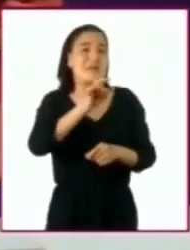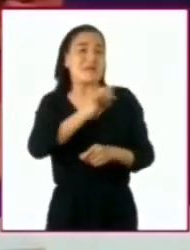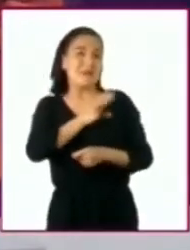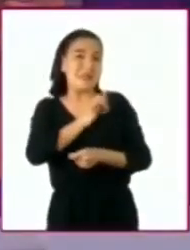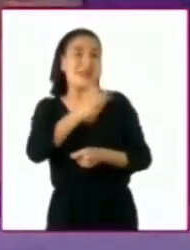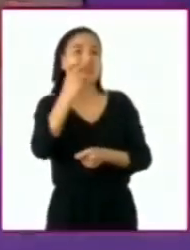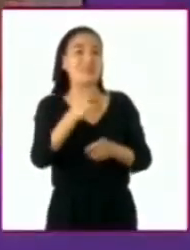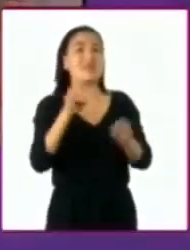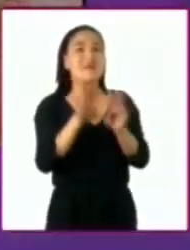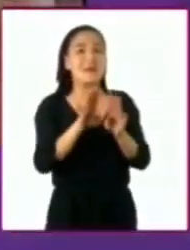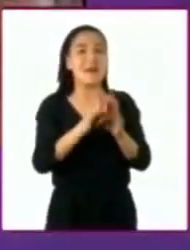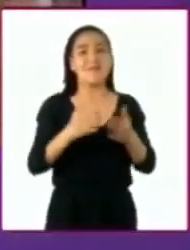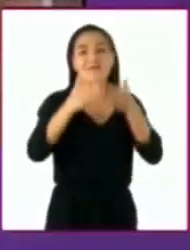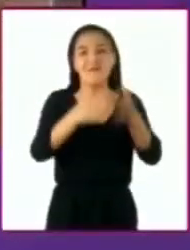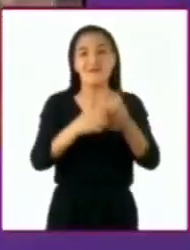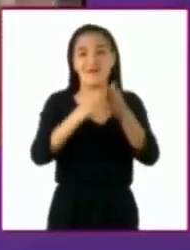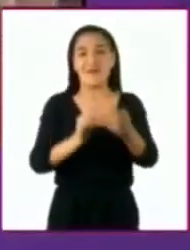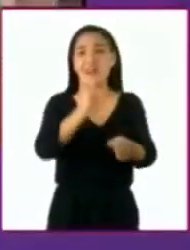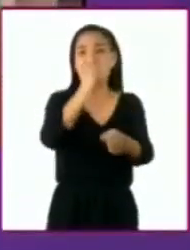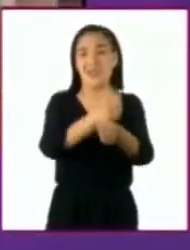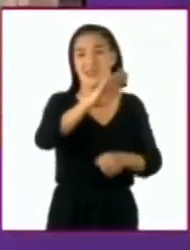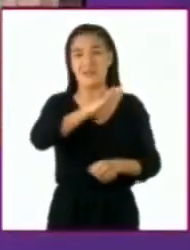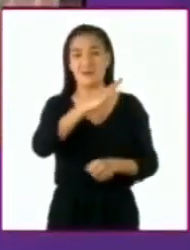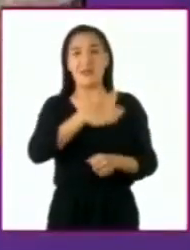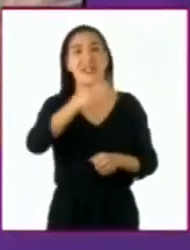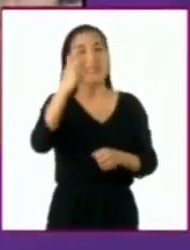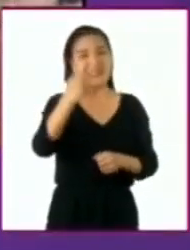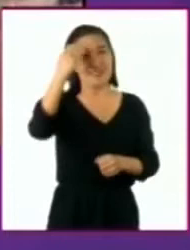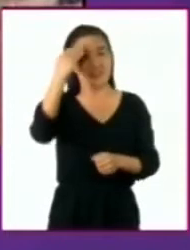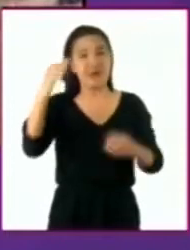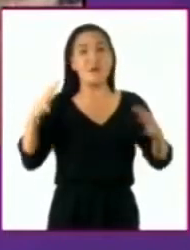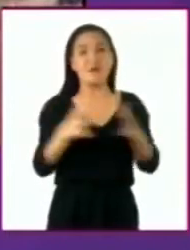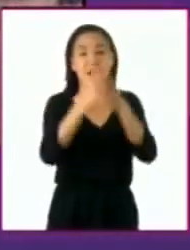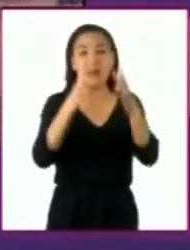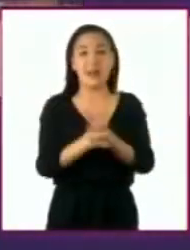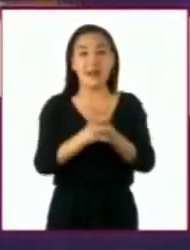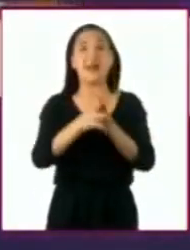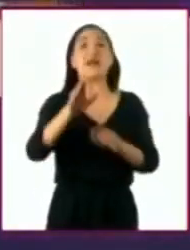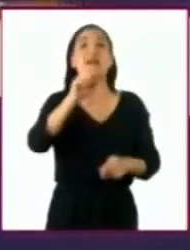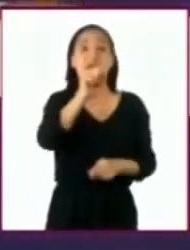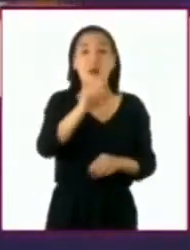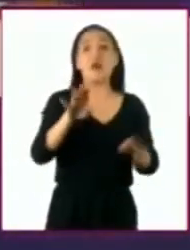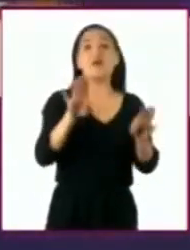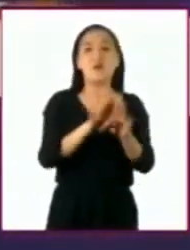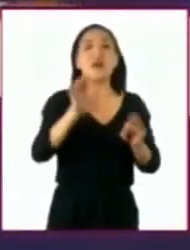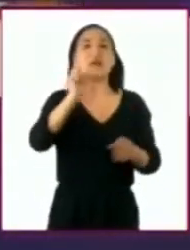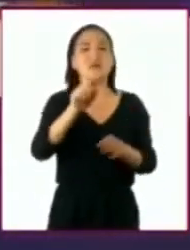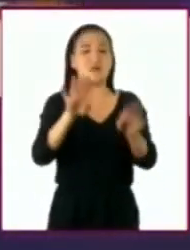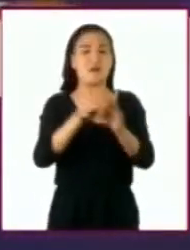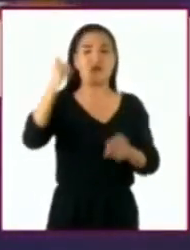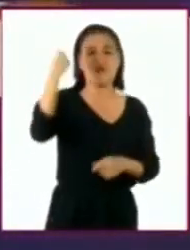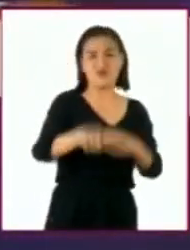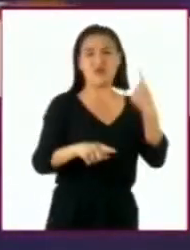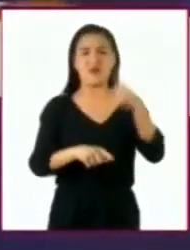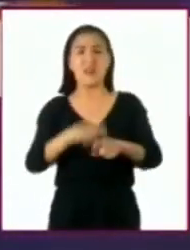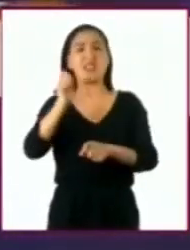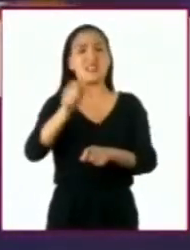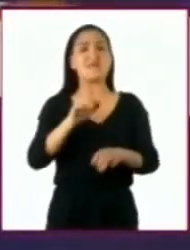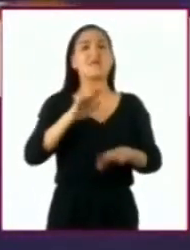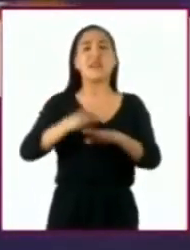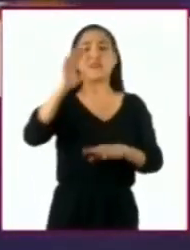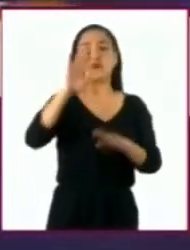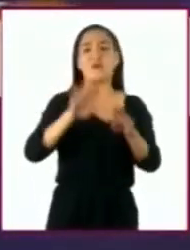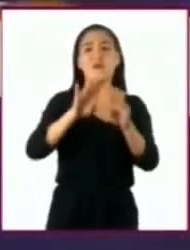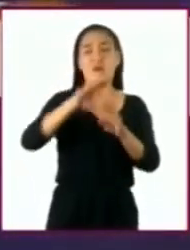del tiempo de la guerra, daban cuanto tenían. Más, como los tributos eran tan continuos que